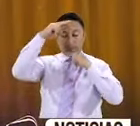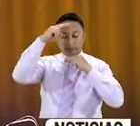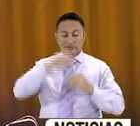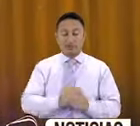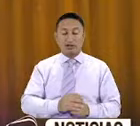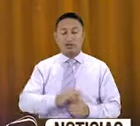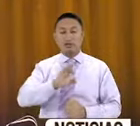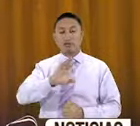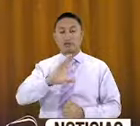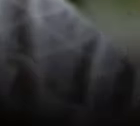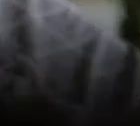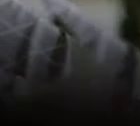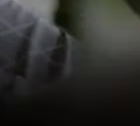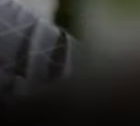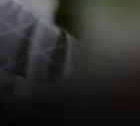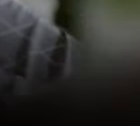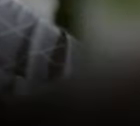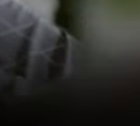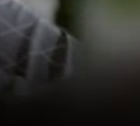Noticias.